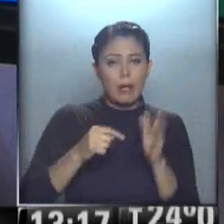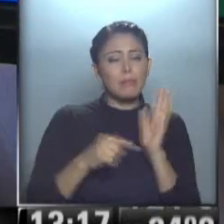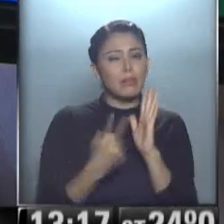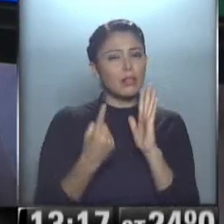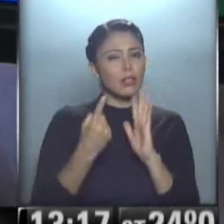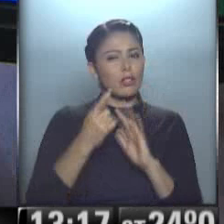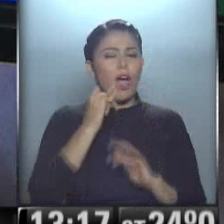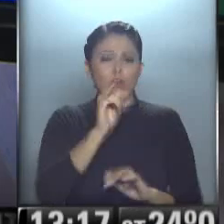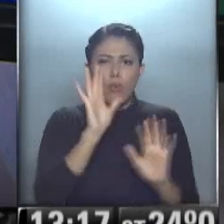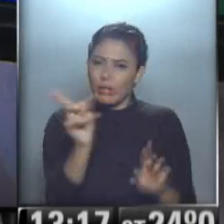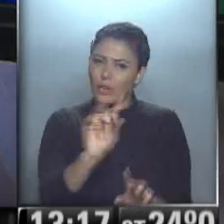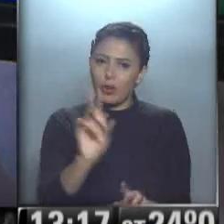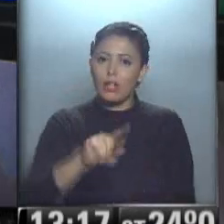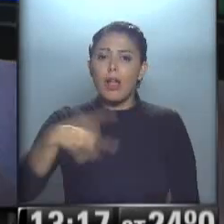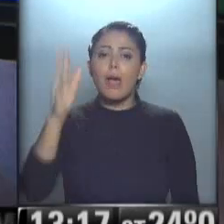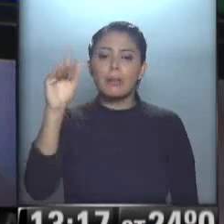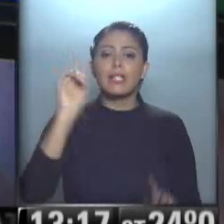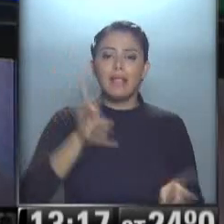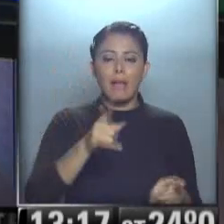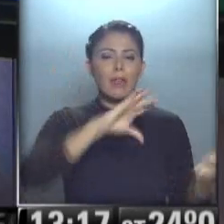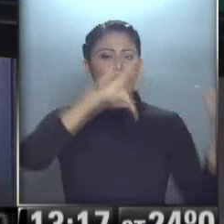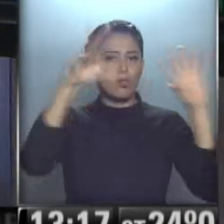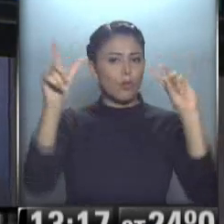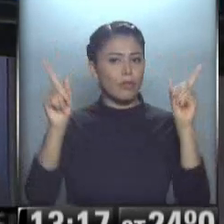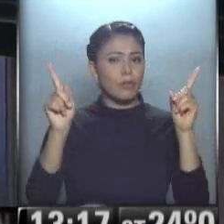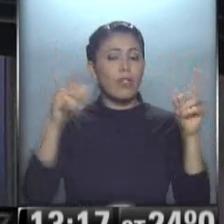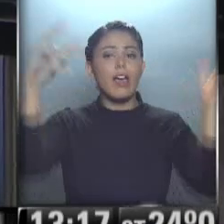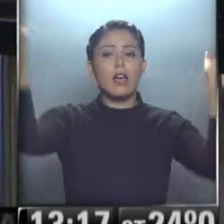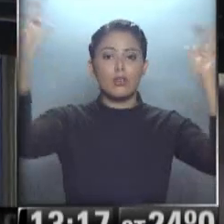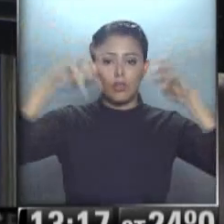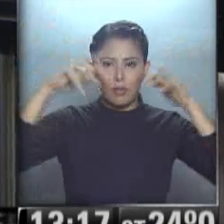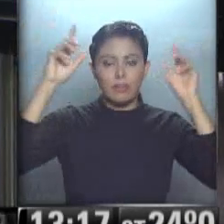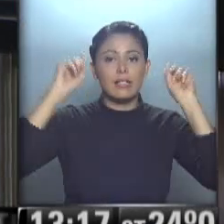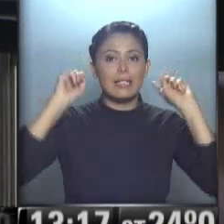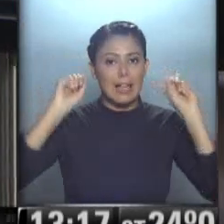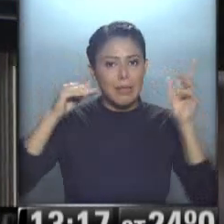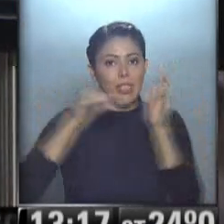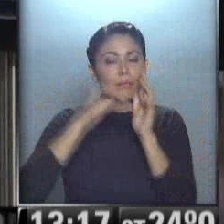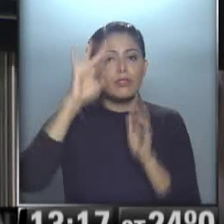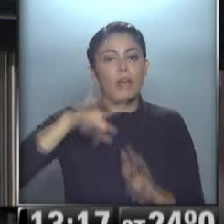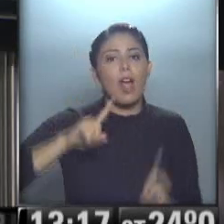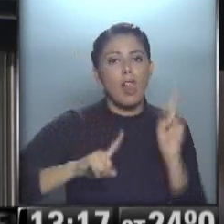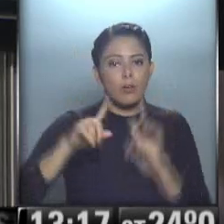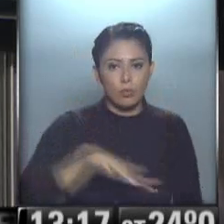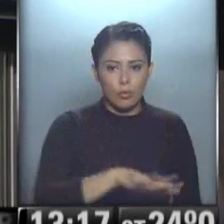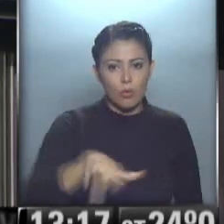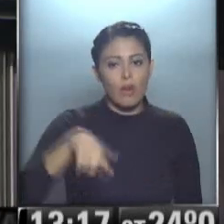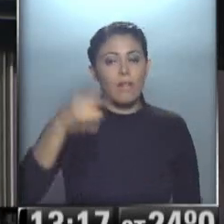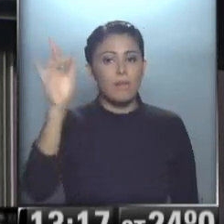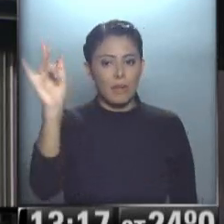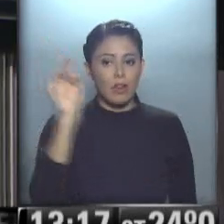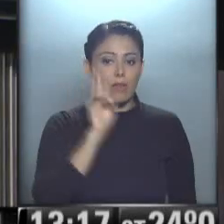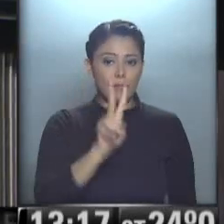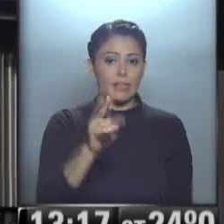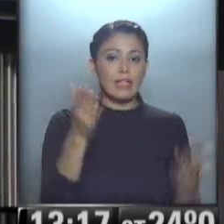carácter de alerta. El martes también con mucha nubosidad y las precipitaciones, también aisladas, vuelven el miércoles. Fíjense